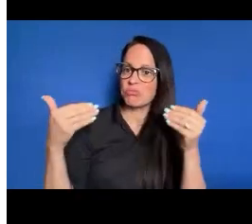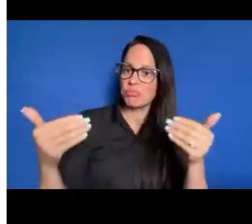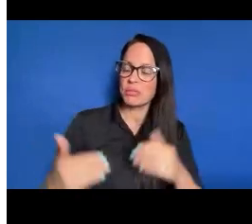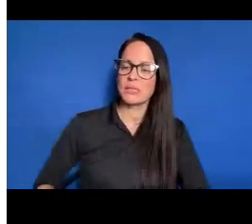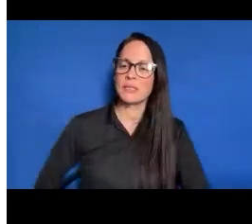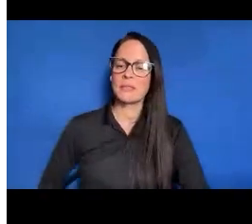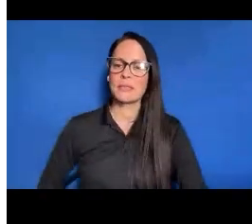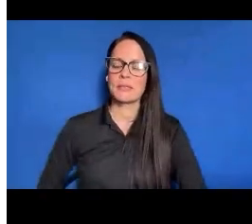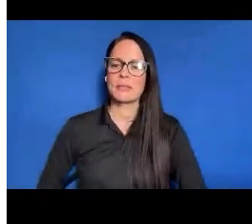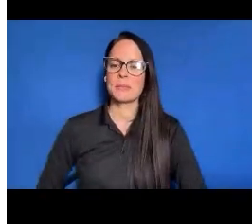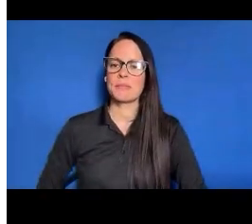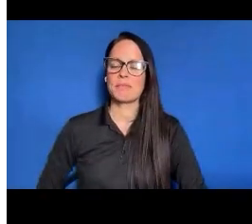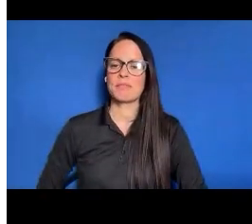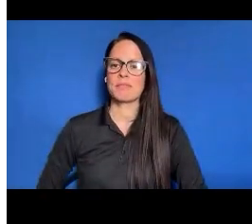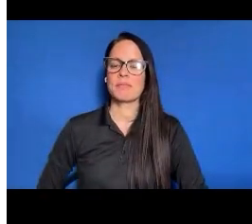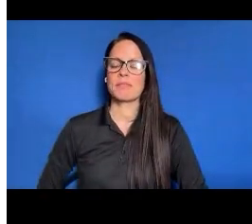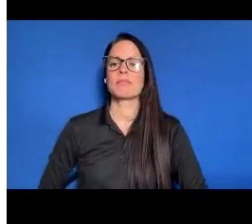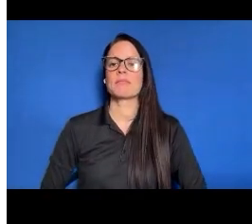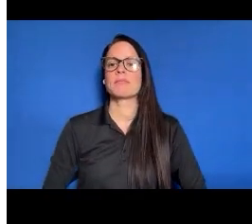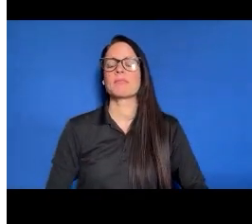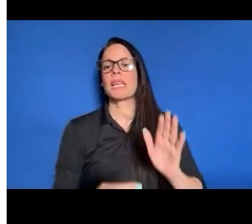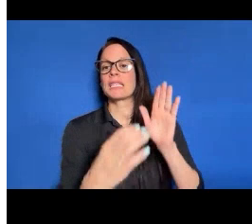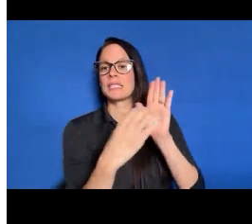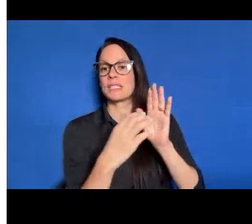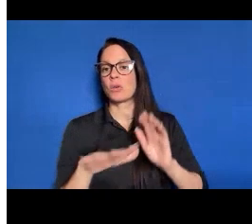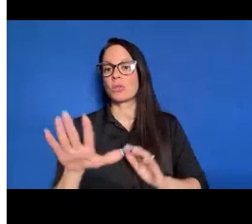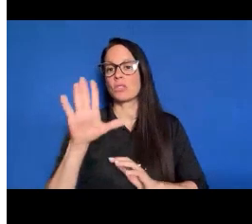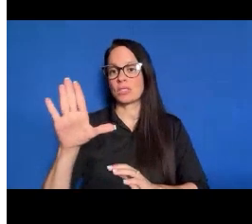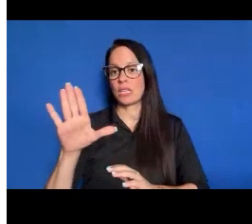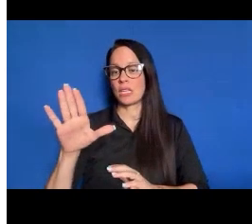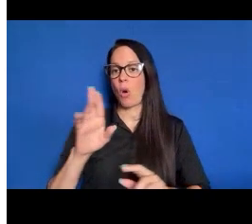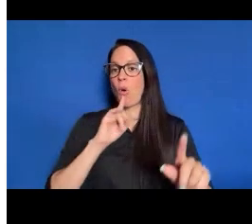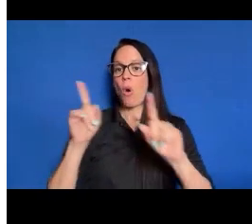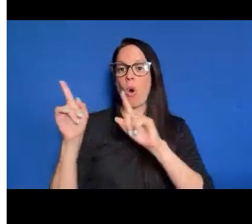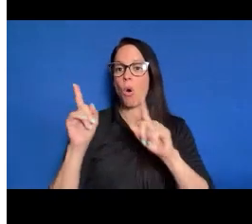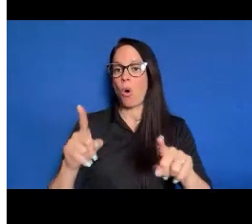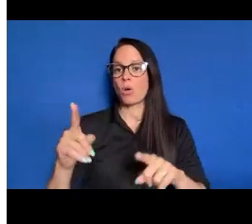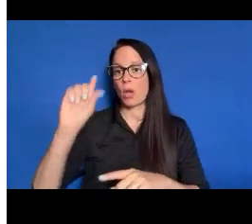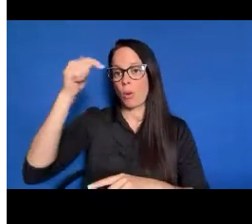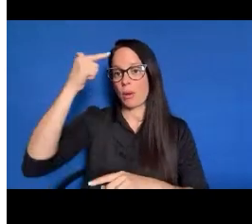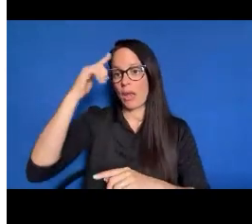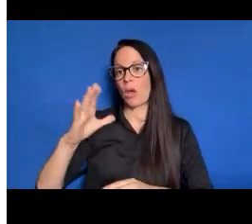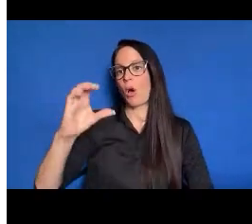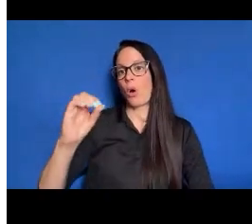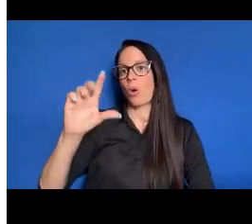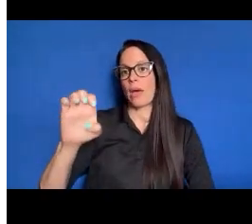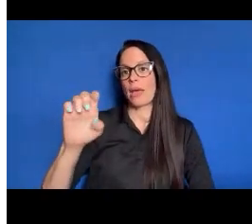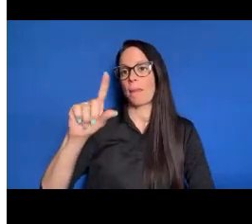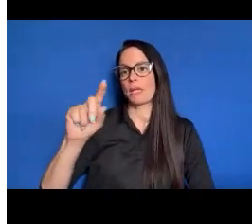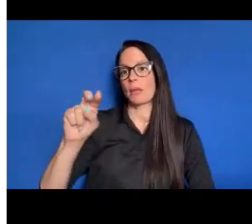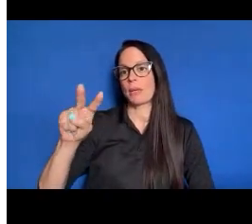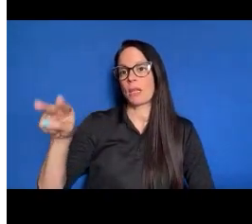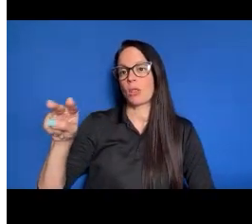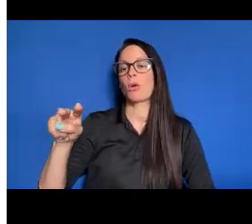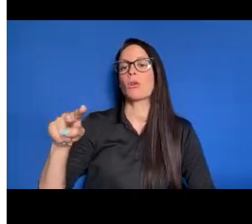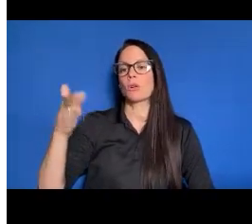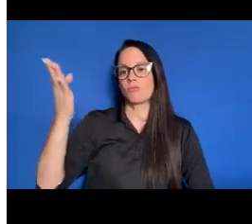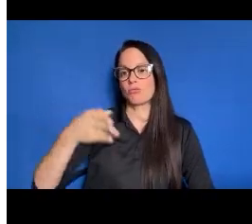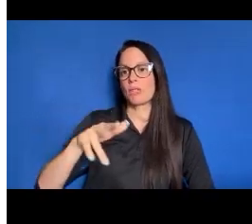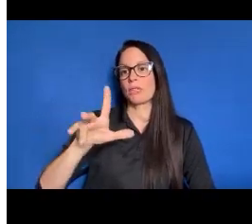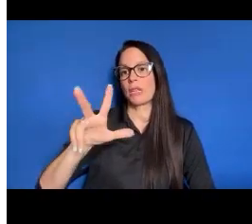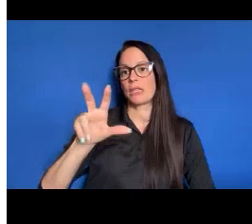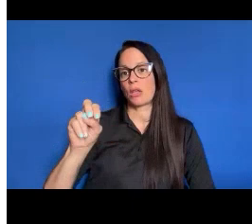De conformidad con la sección 5 de la Orden Ejecutiva del Gobernador OE 2022-032, se define quórum para con la presencia de